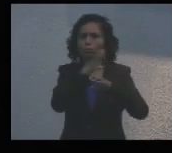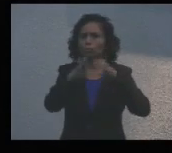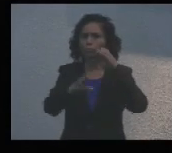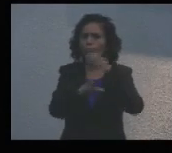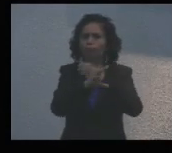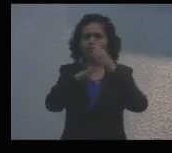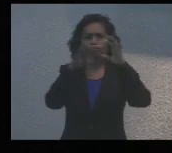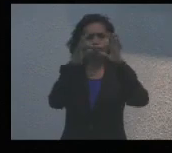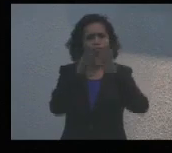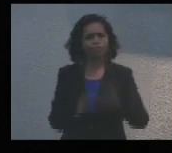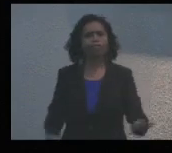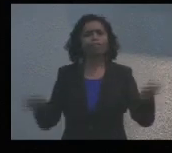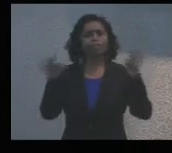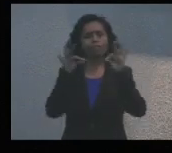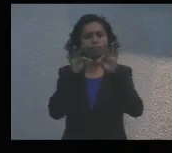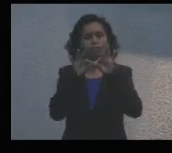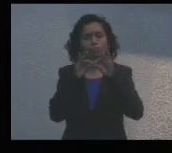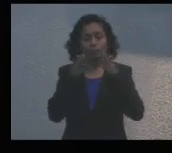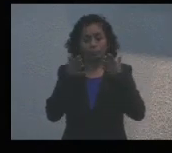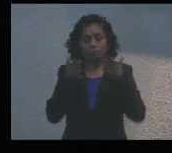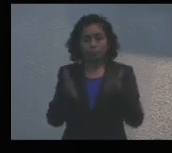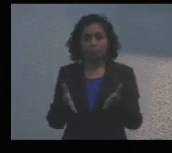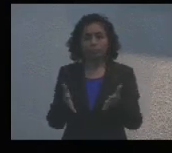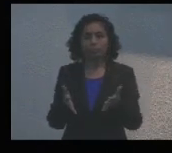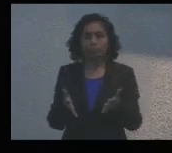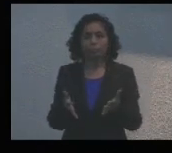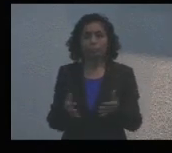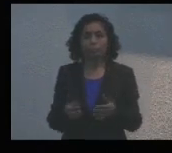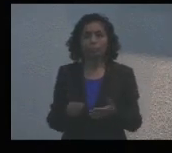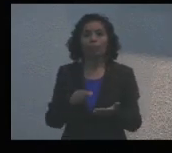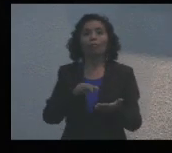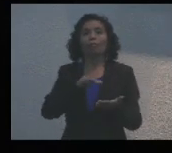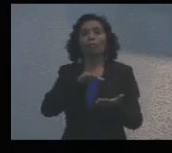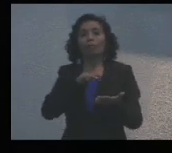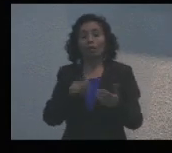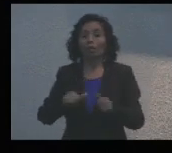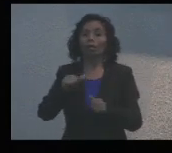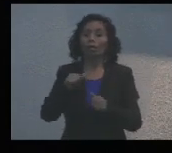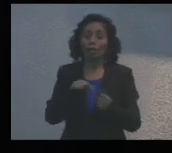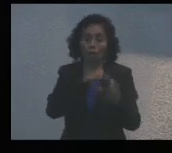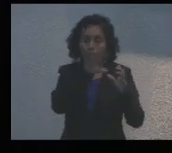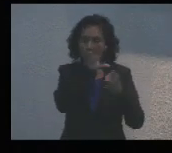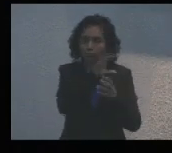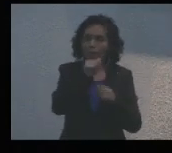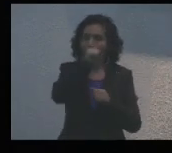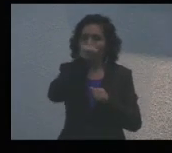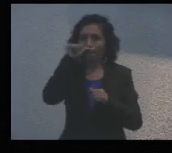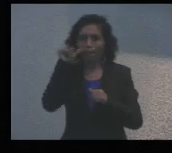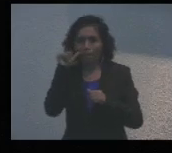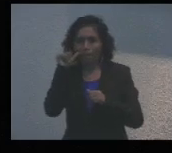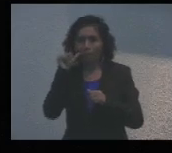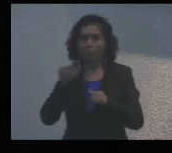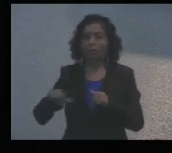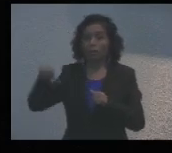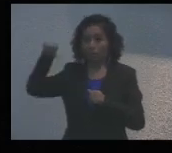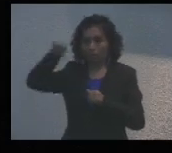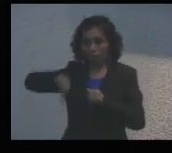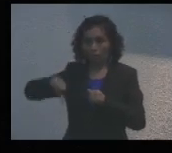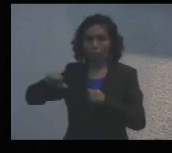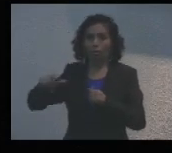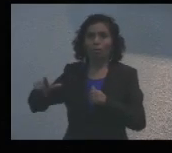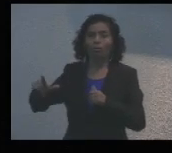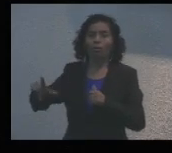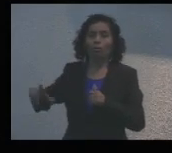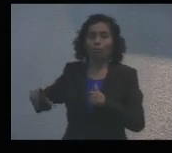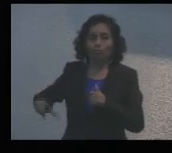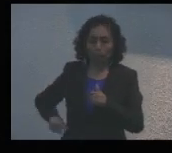puntos de la entidad, destacadamente en el municipio de Benito Juárez, desde cuyo gobierno la hoy gobernadora